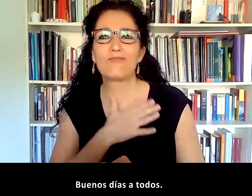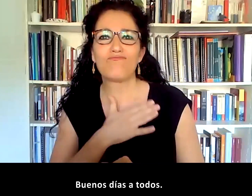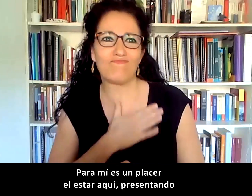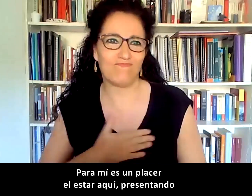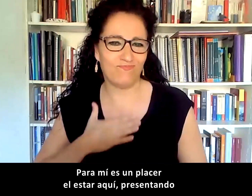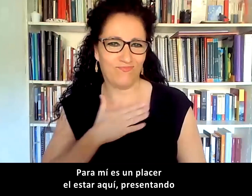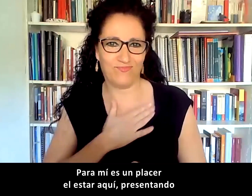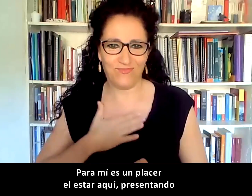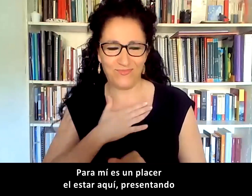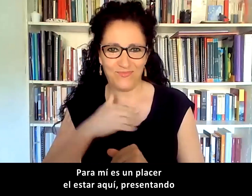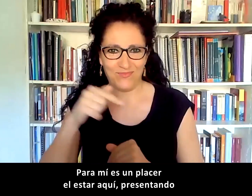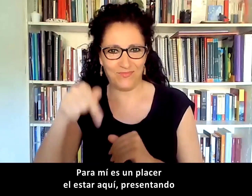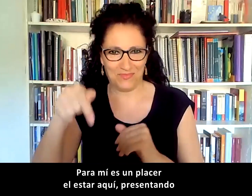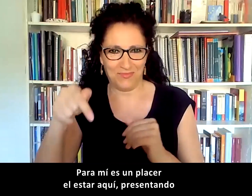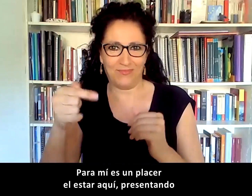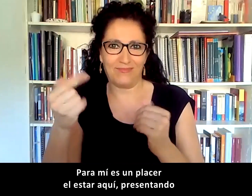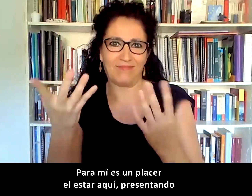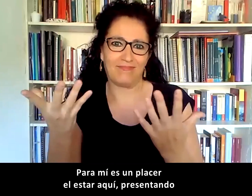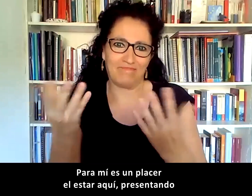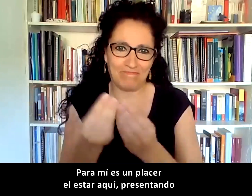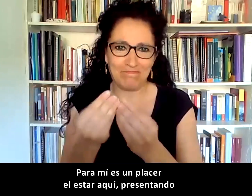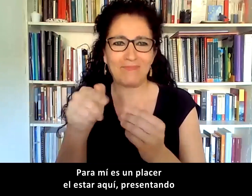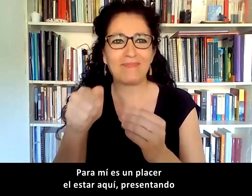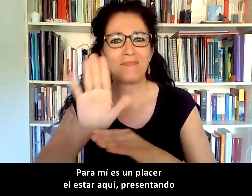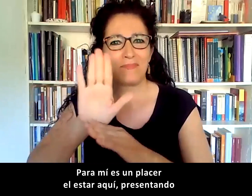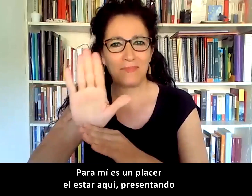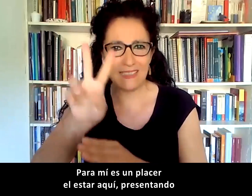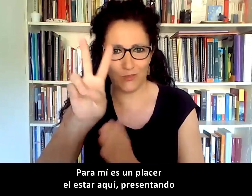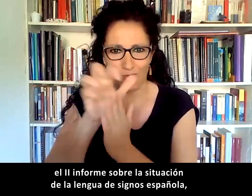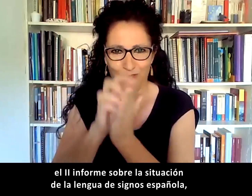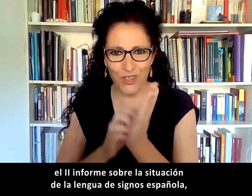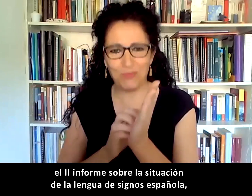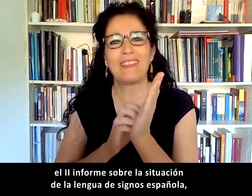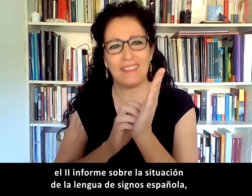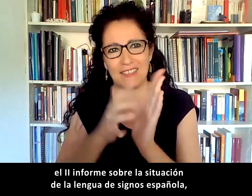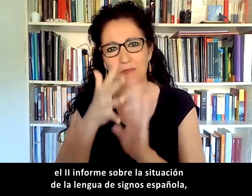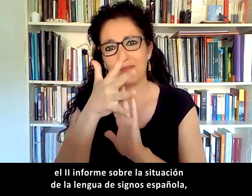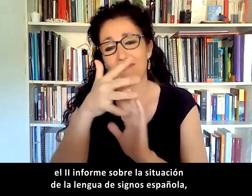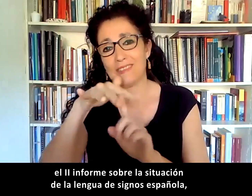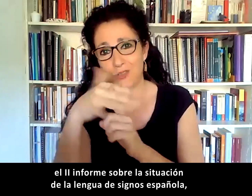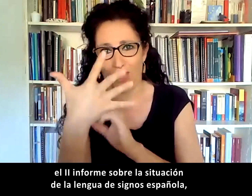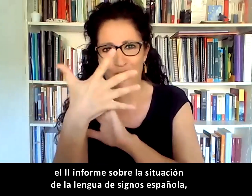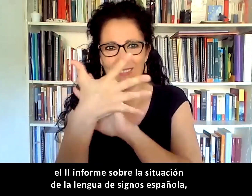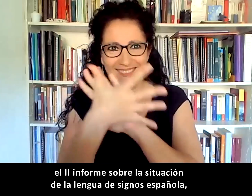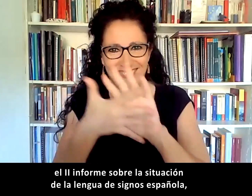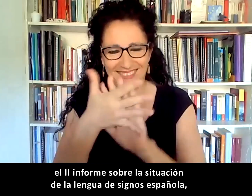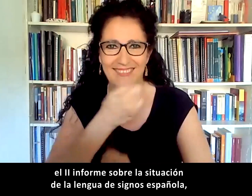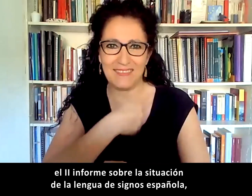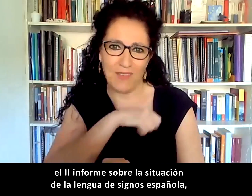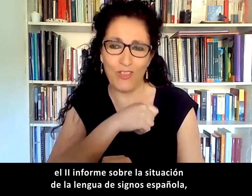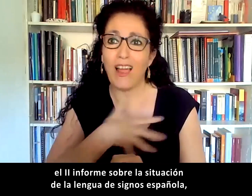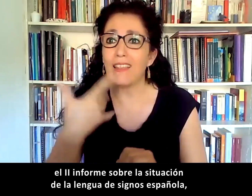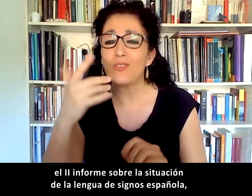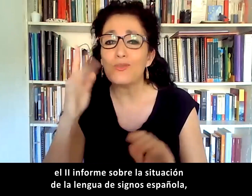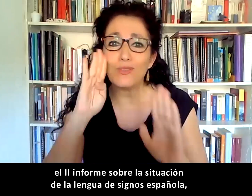Buenos días a todos. Para mí es un placer el estar aquí